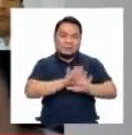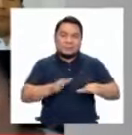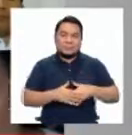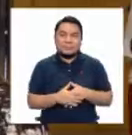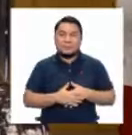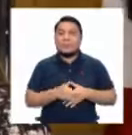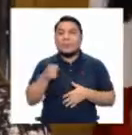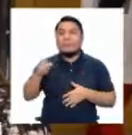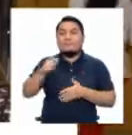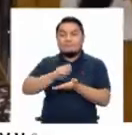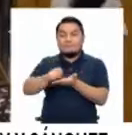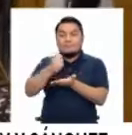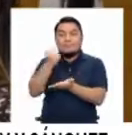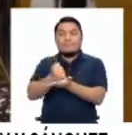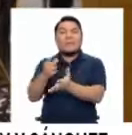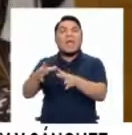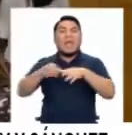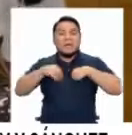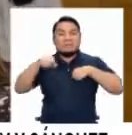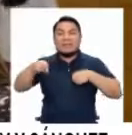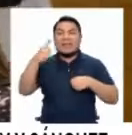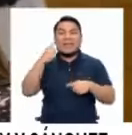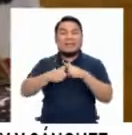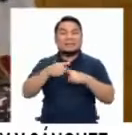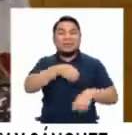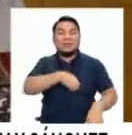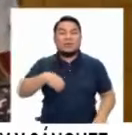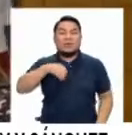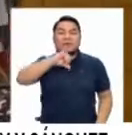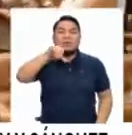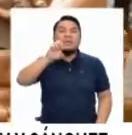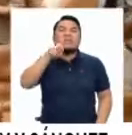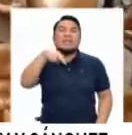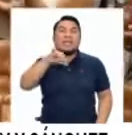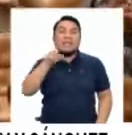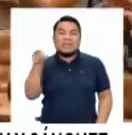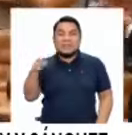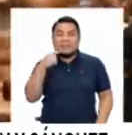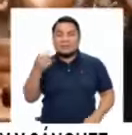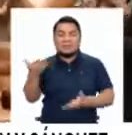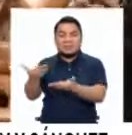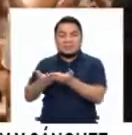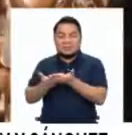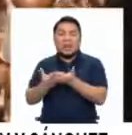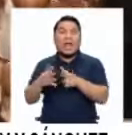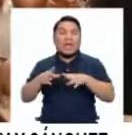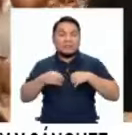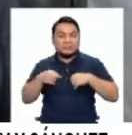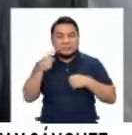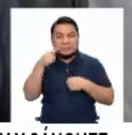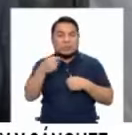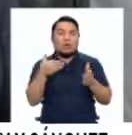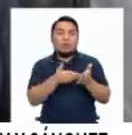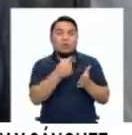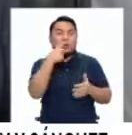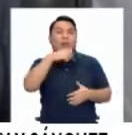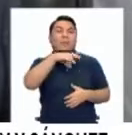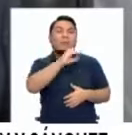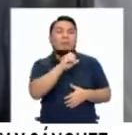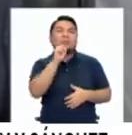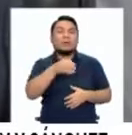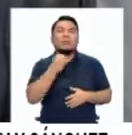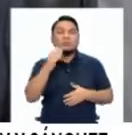Admitieron a trámite la denuncia interpuesta por la excongresista Jenny Vilcatoma contra el fiscal supremo Pablo Sánchez por